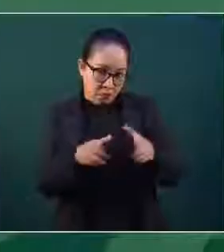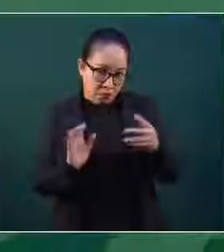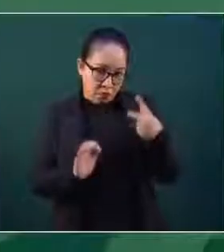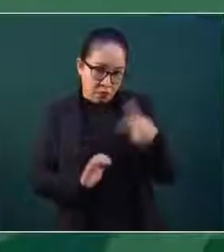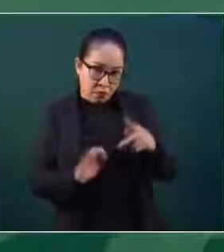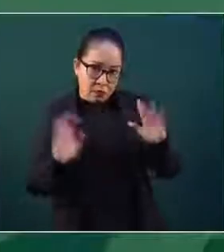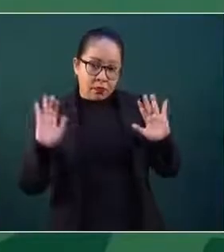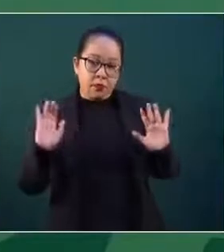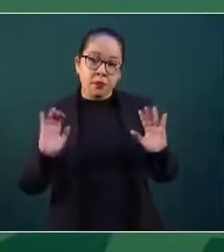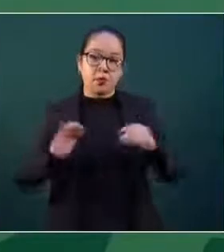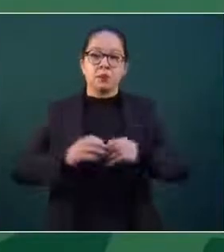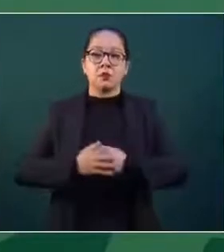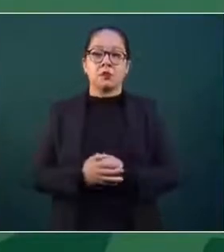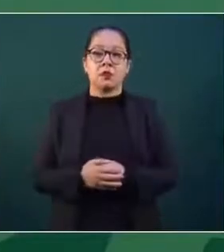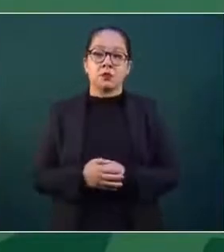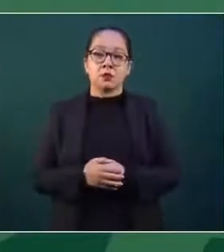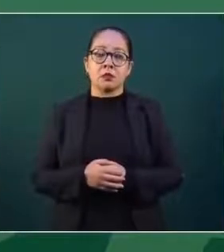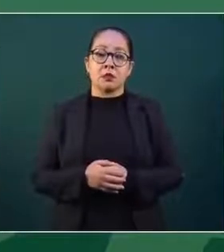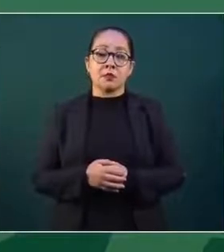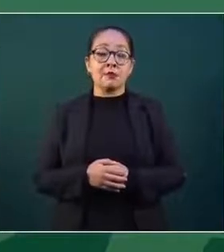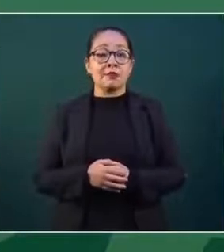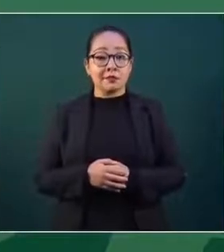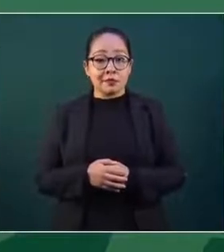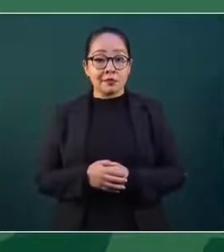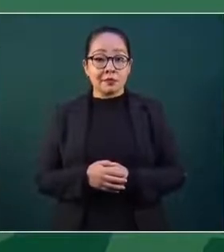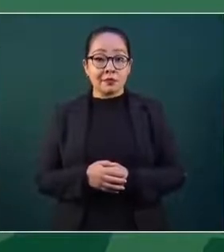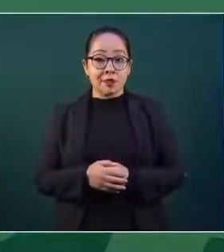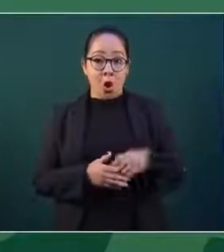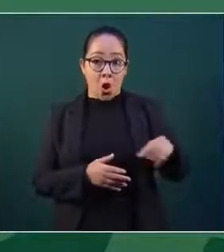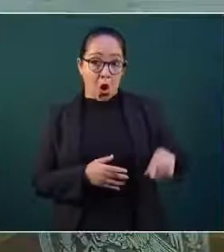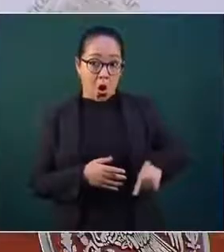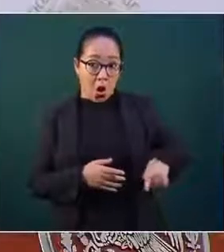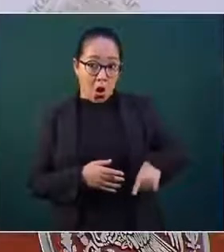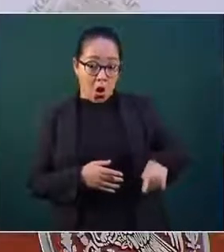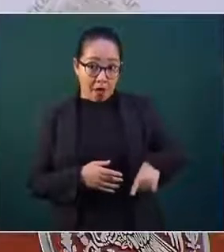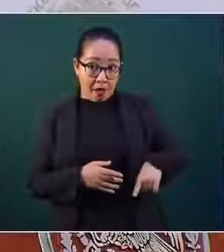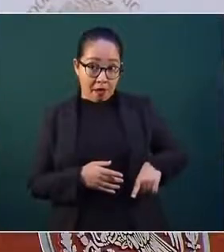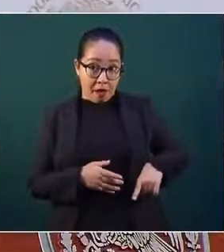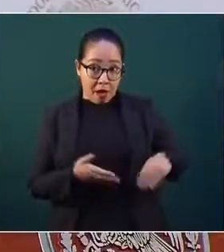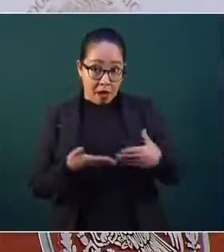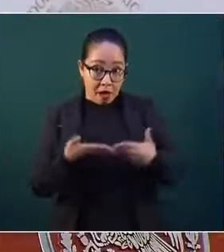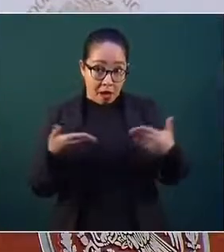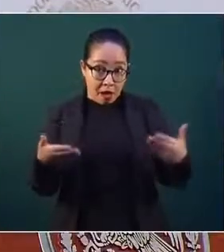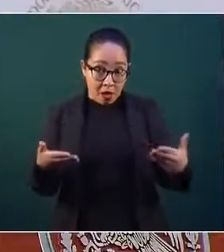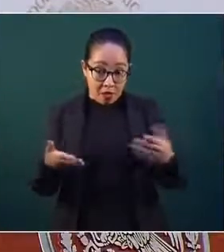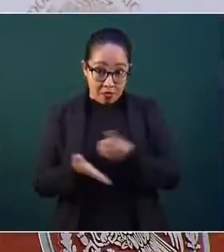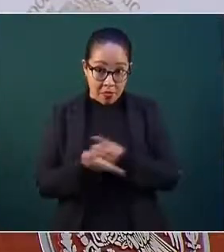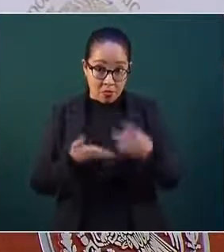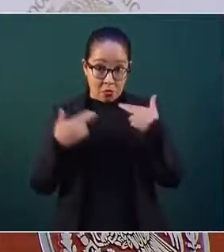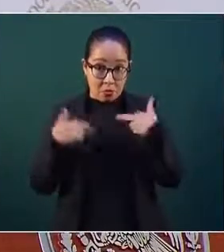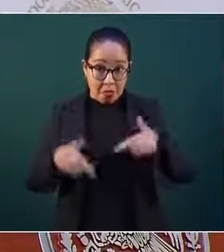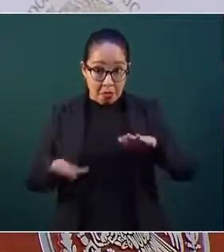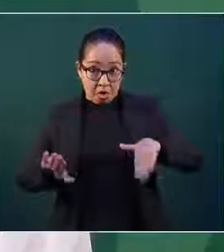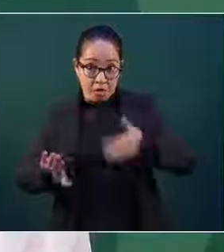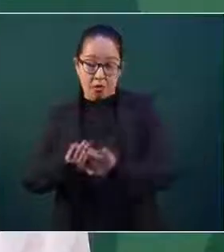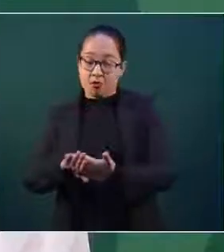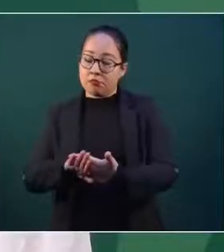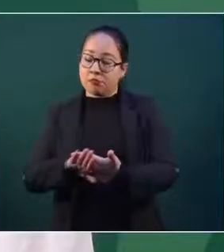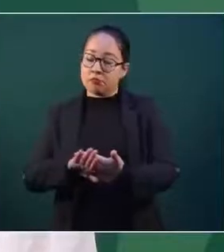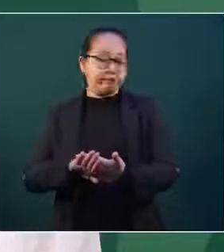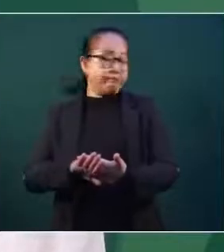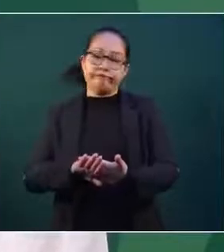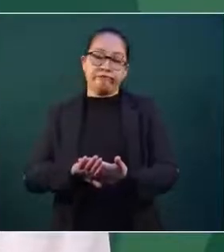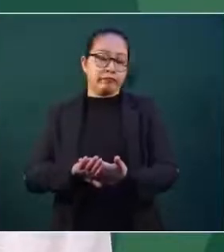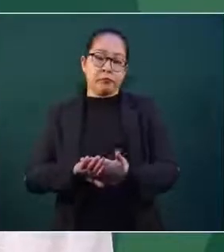propia. Ya el Estado no es violador de derechos humanos. Eso se terminó.